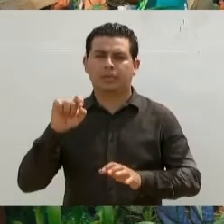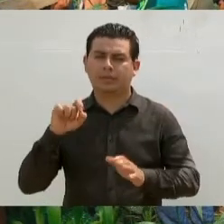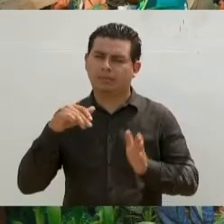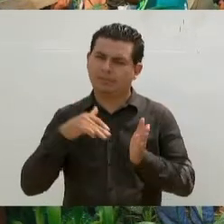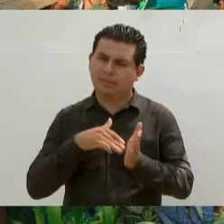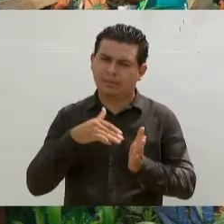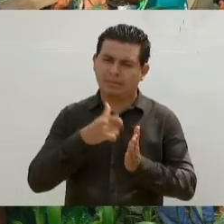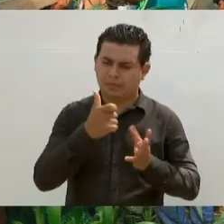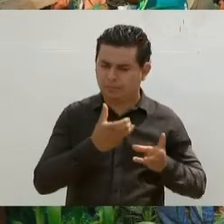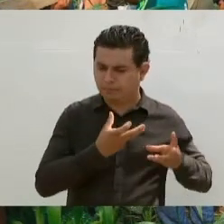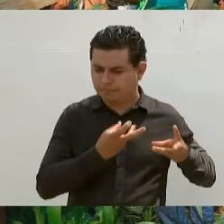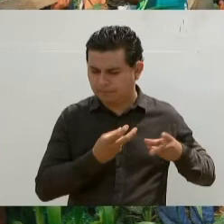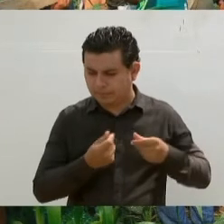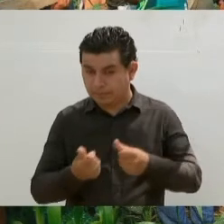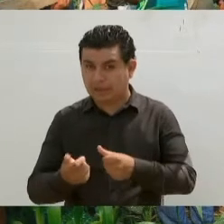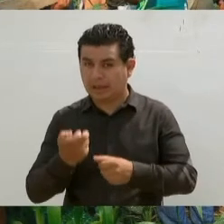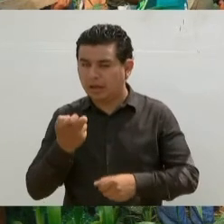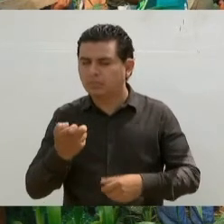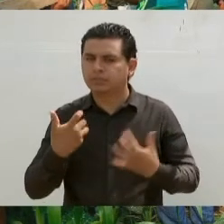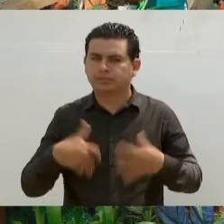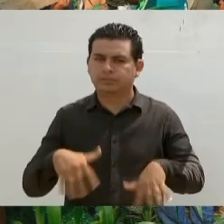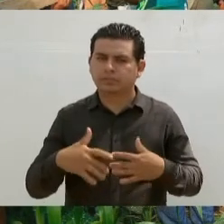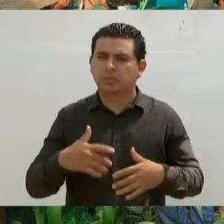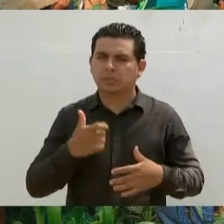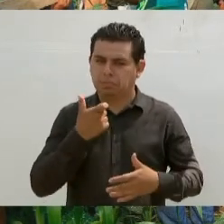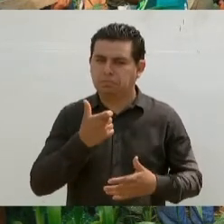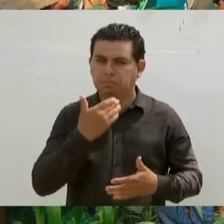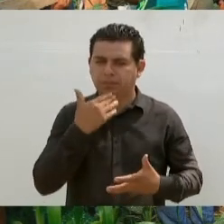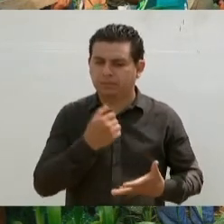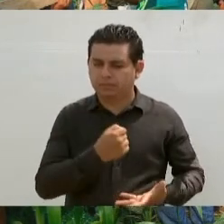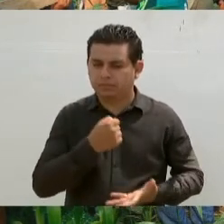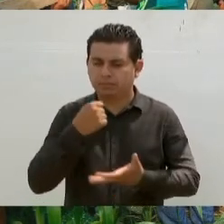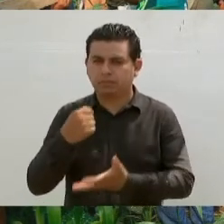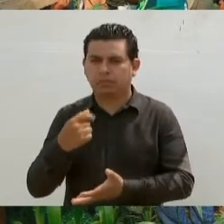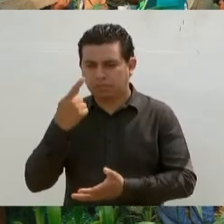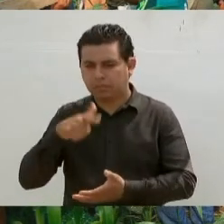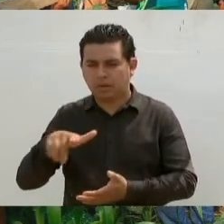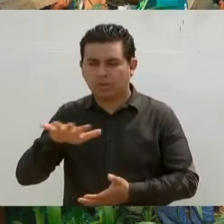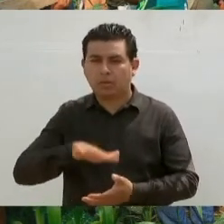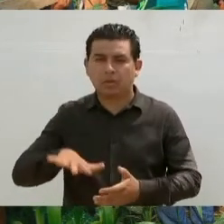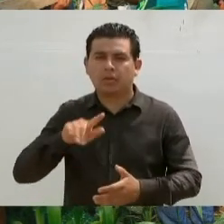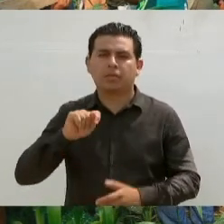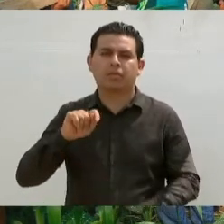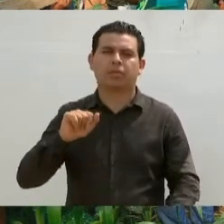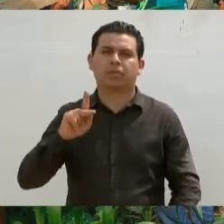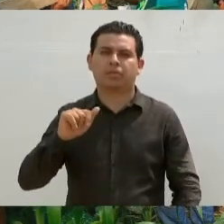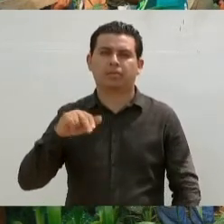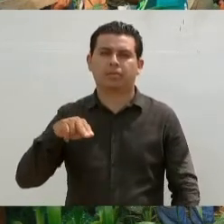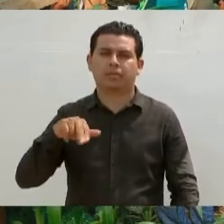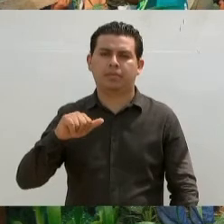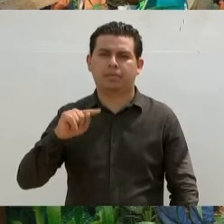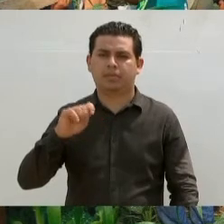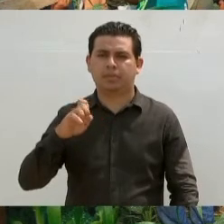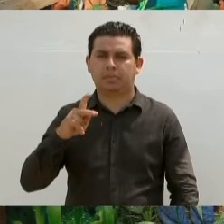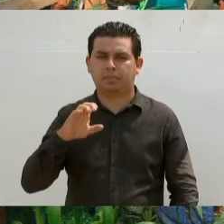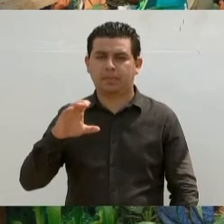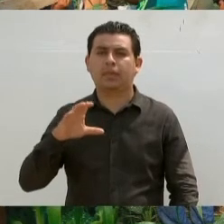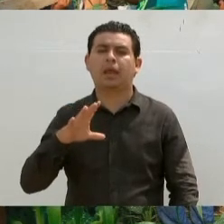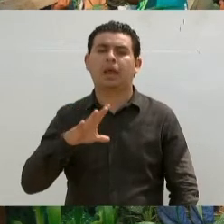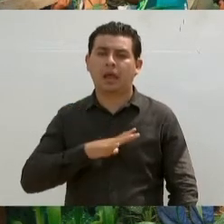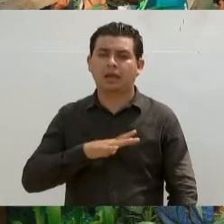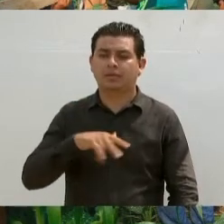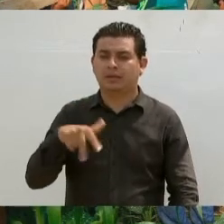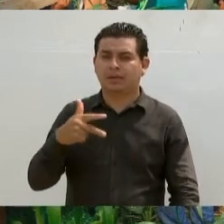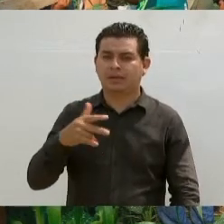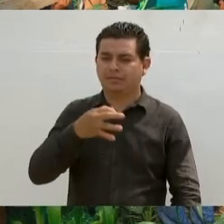2.920 millones. Es una inversión importante para el municipio de Tapanatepec y existen 13